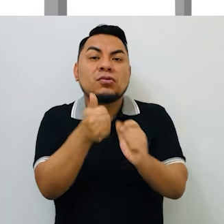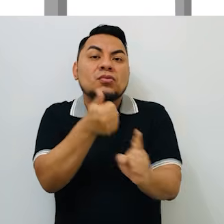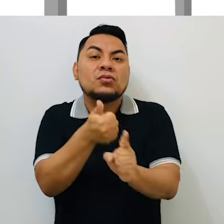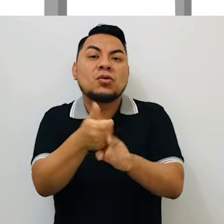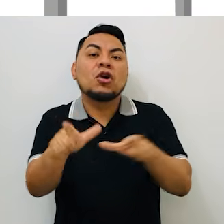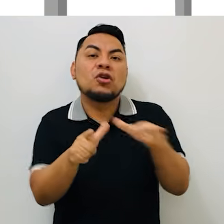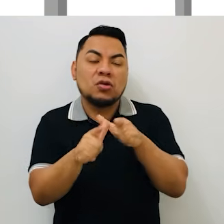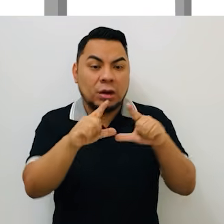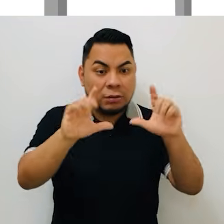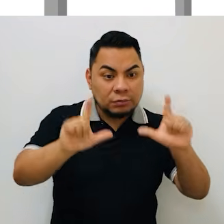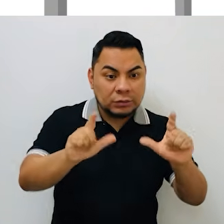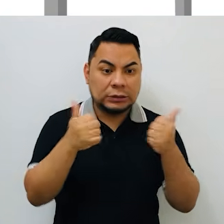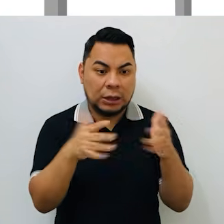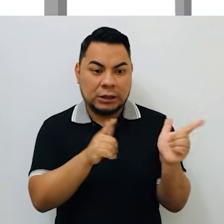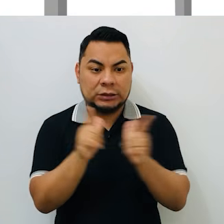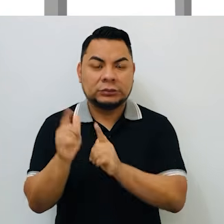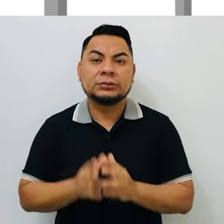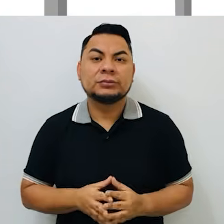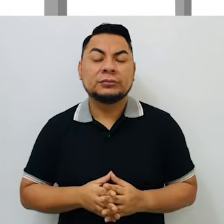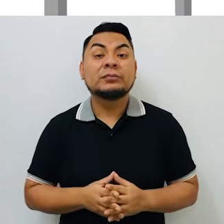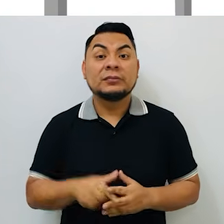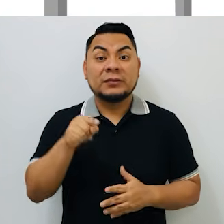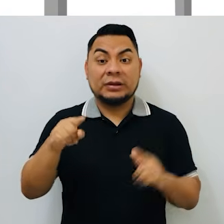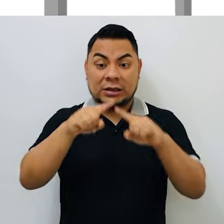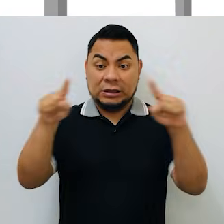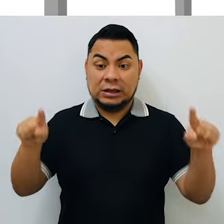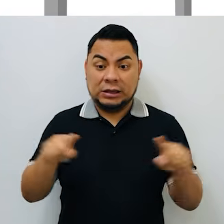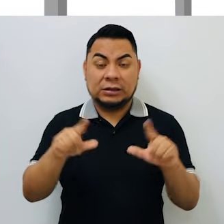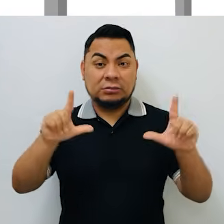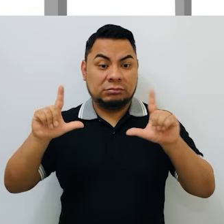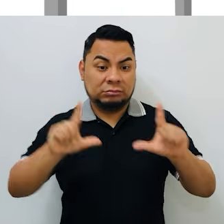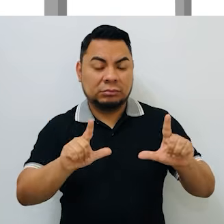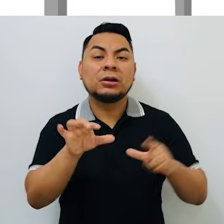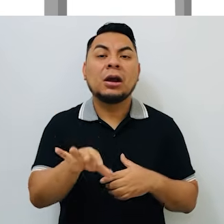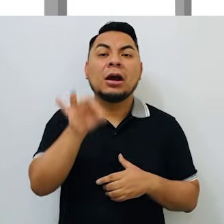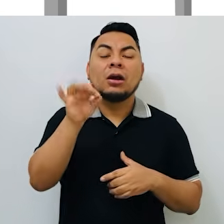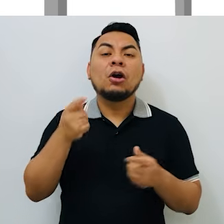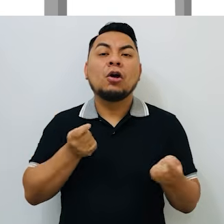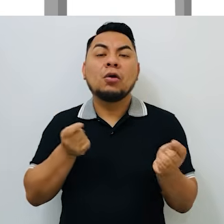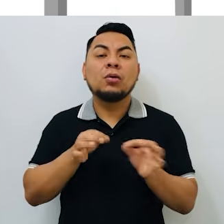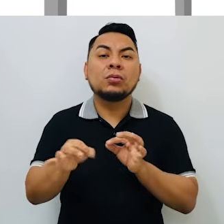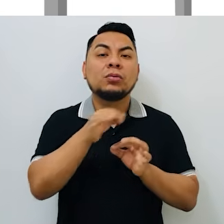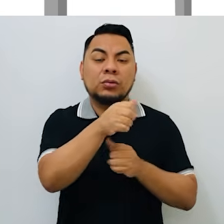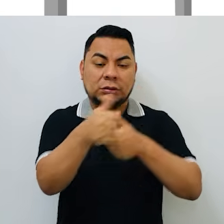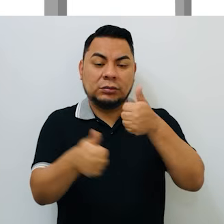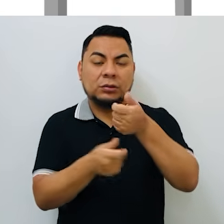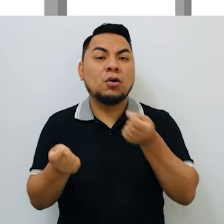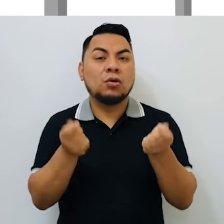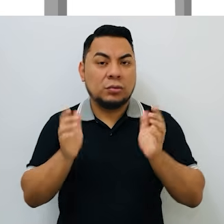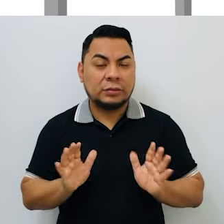candidatos que correspondan a la localidad. Estos carteles serán de la elección de gobernador